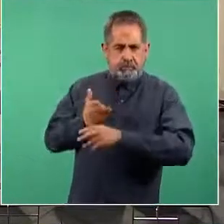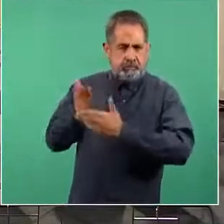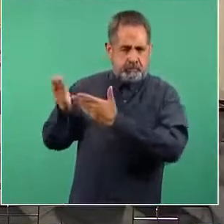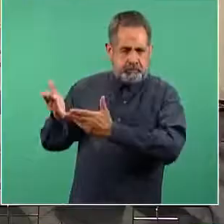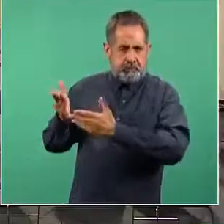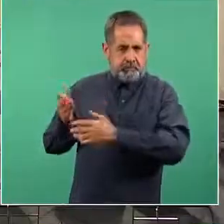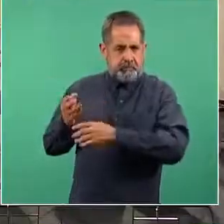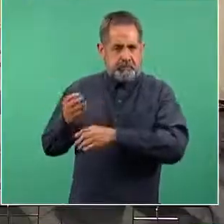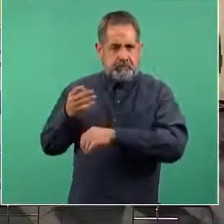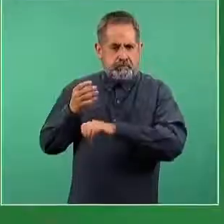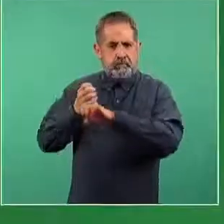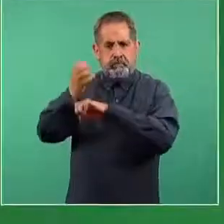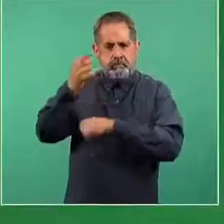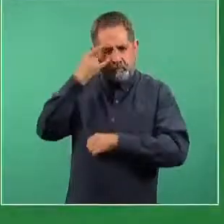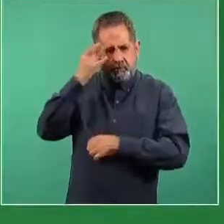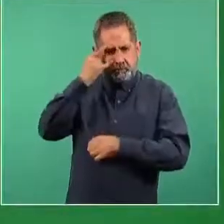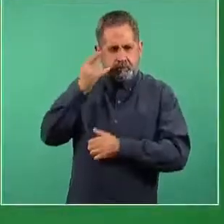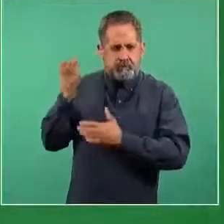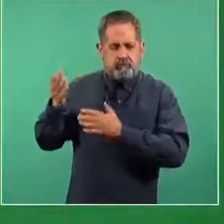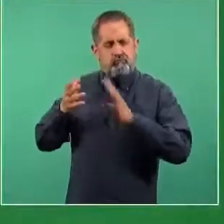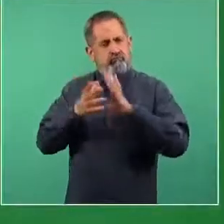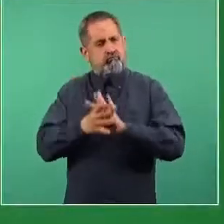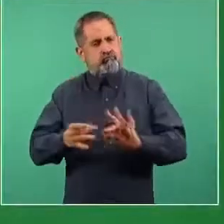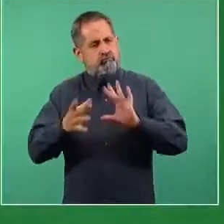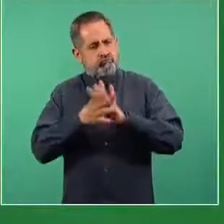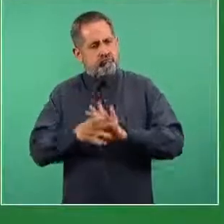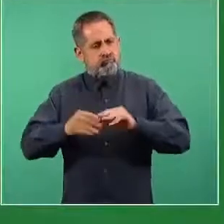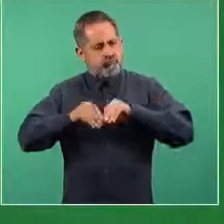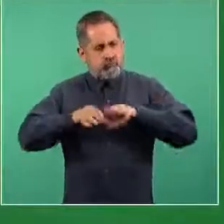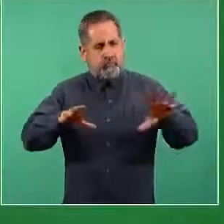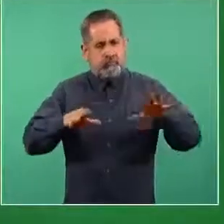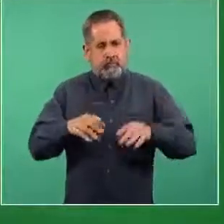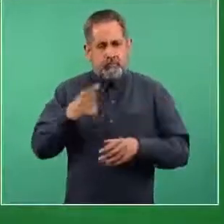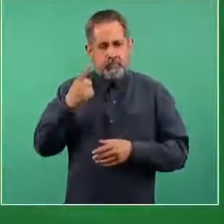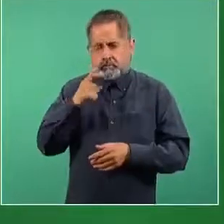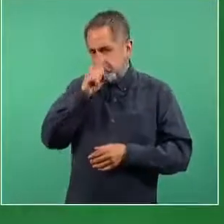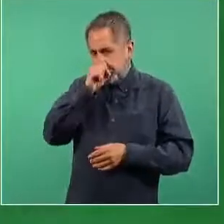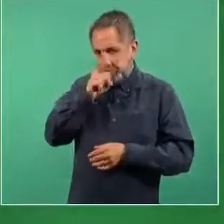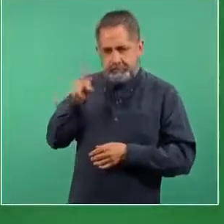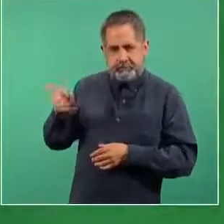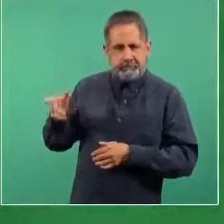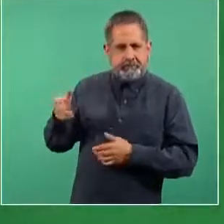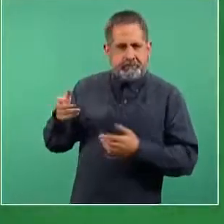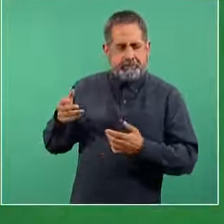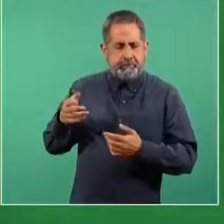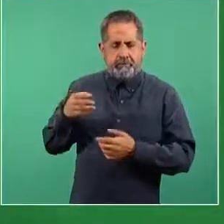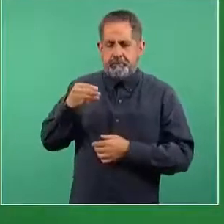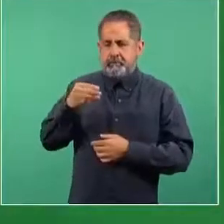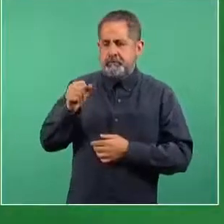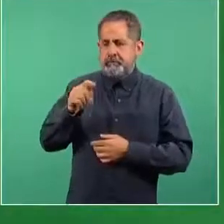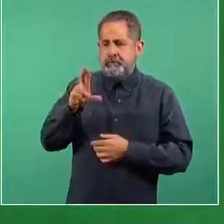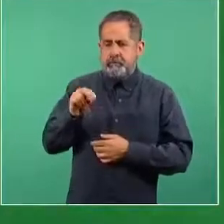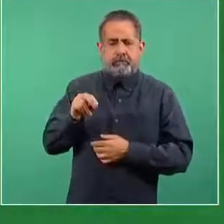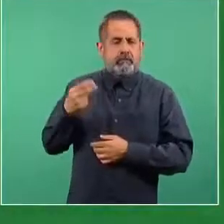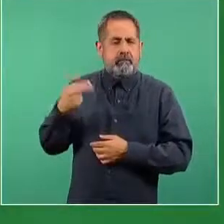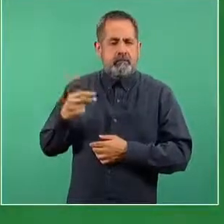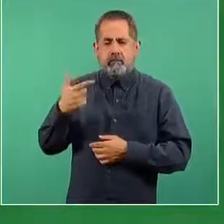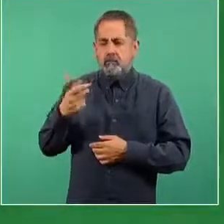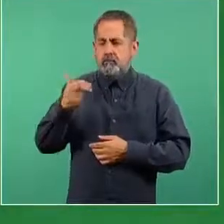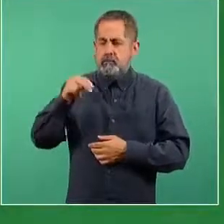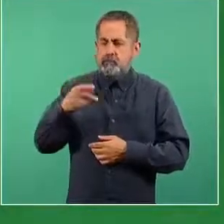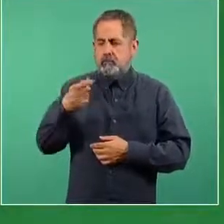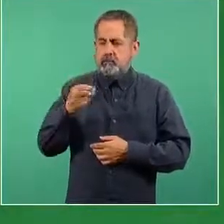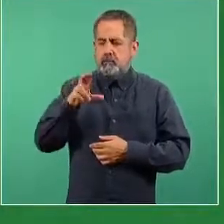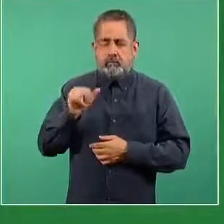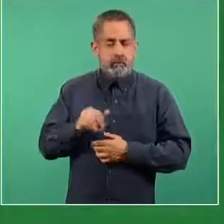la entidad de Campeche, que nos presentará precisamente el maestro Góngora Ramírez.